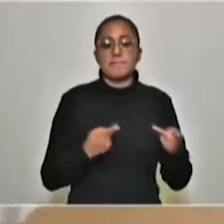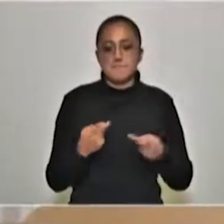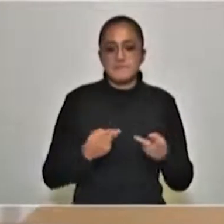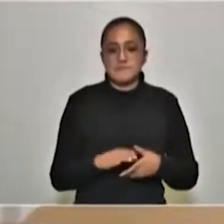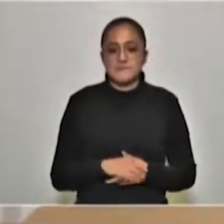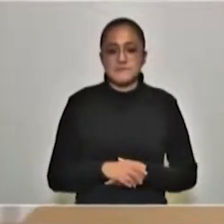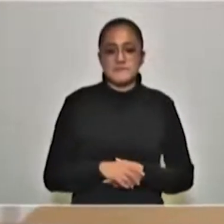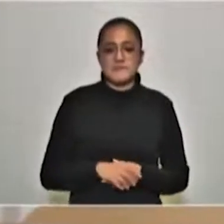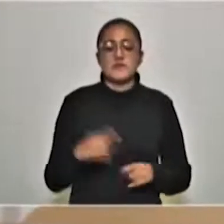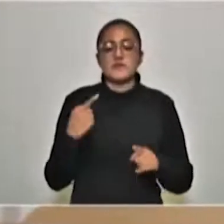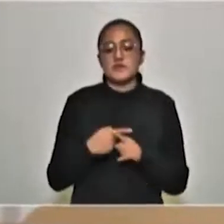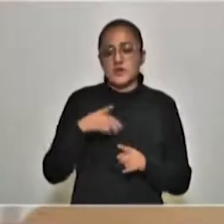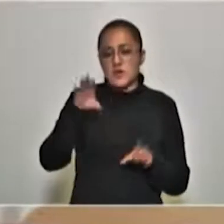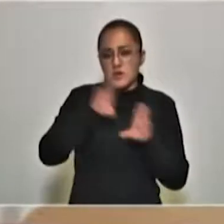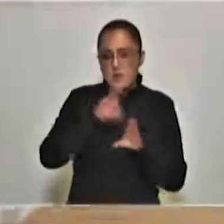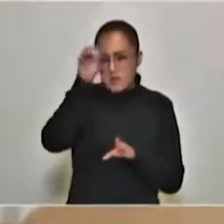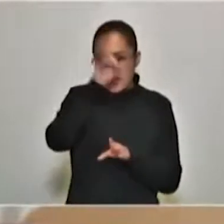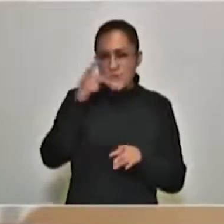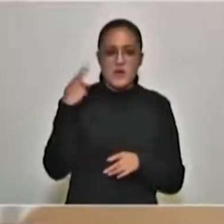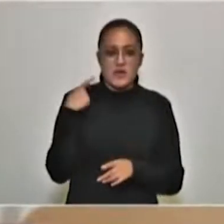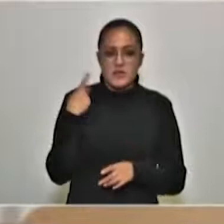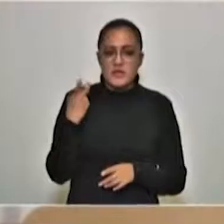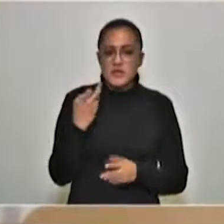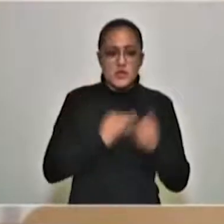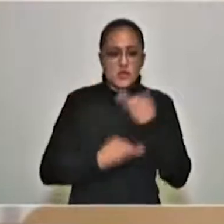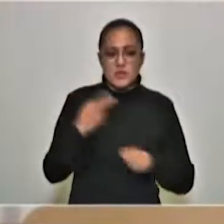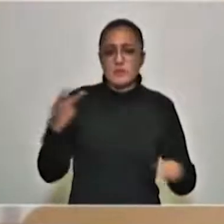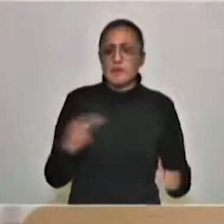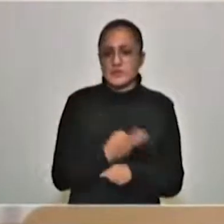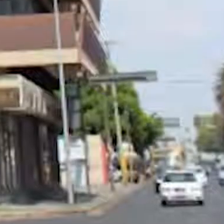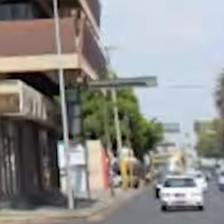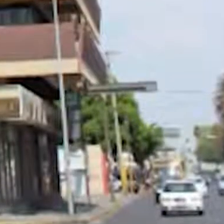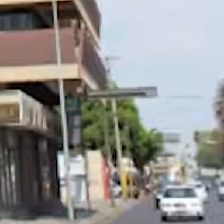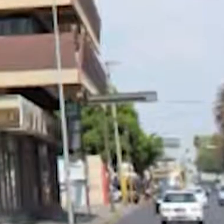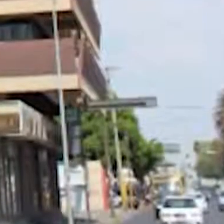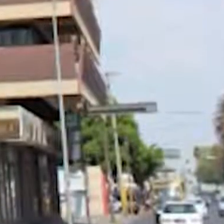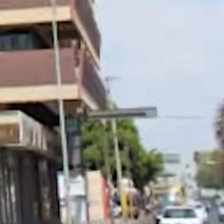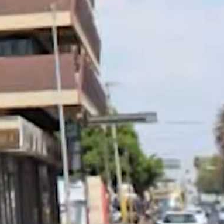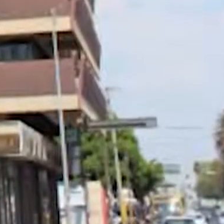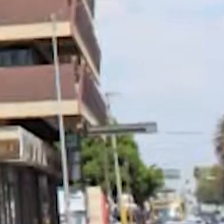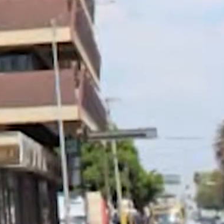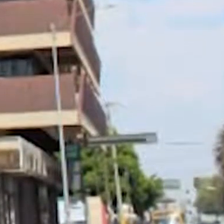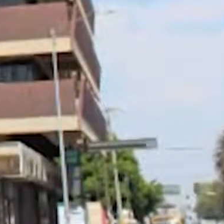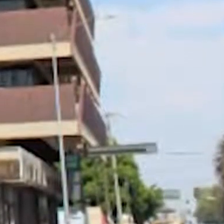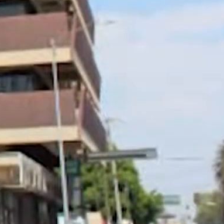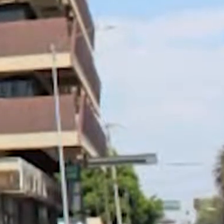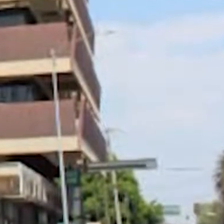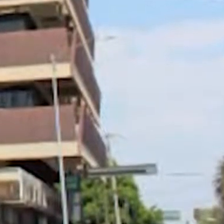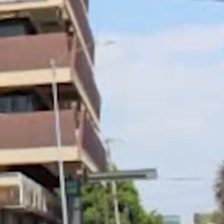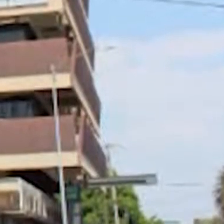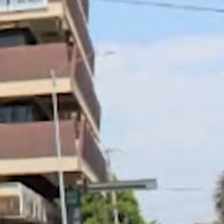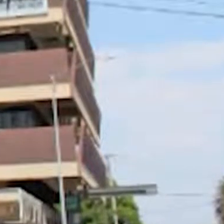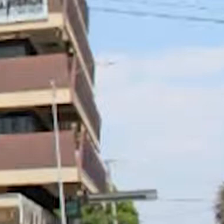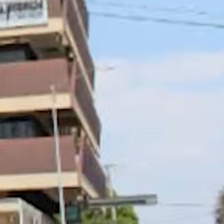de la operación política de todos los que pasó refirió que las cámaras empresariales de puebla